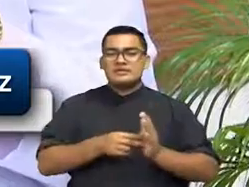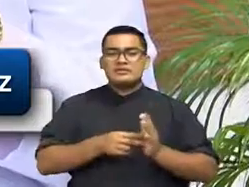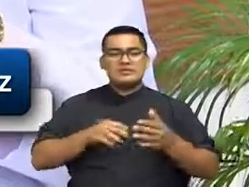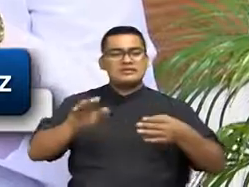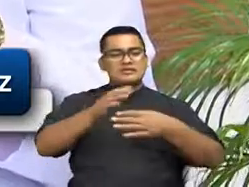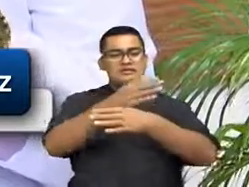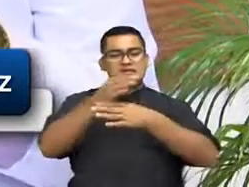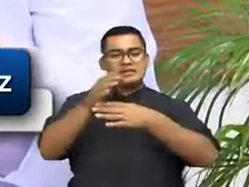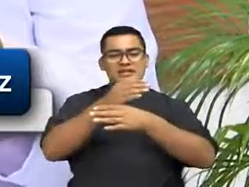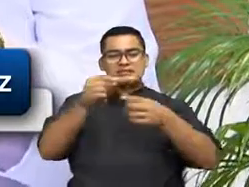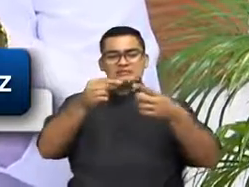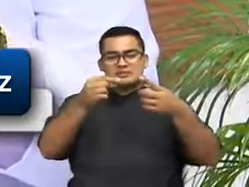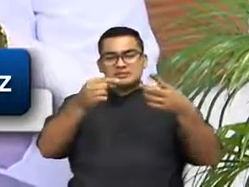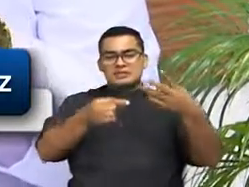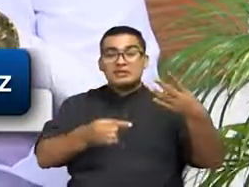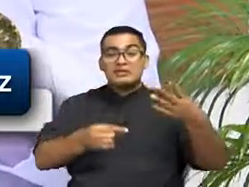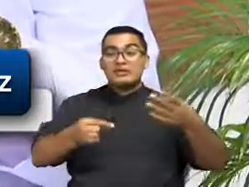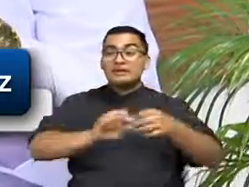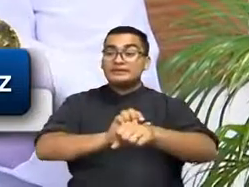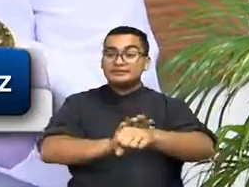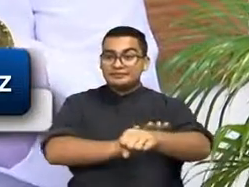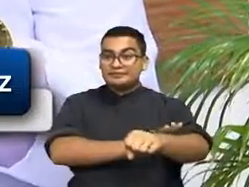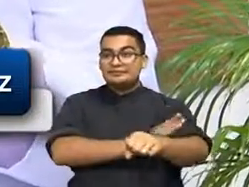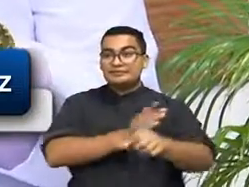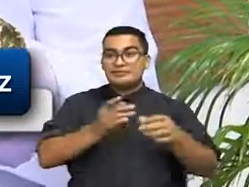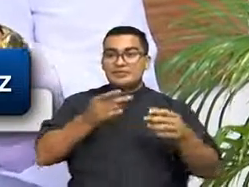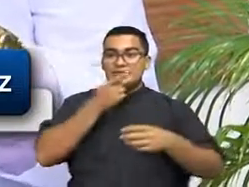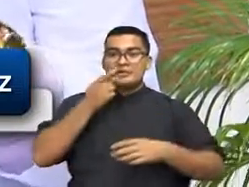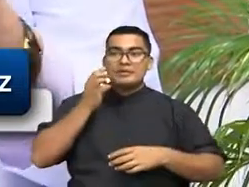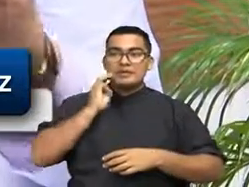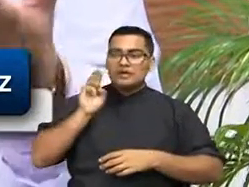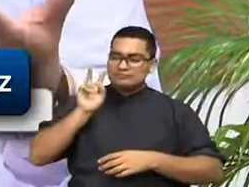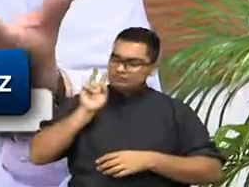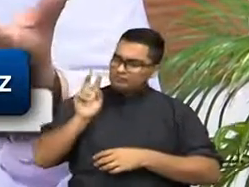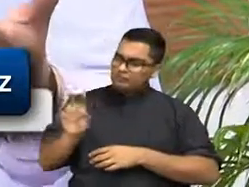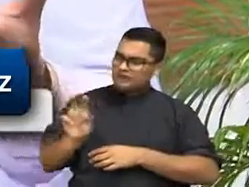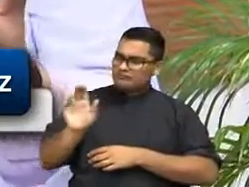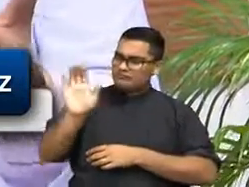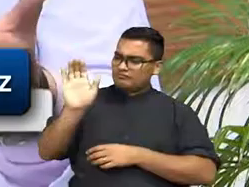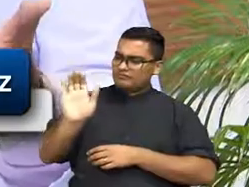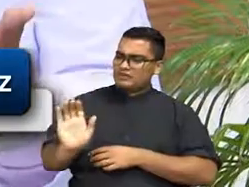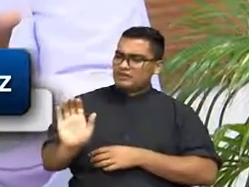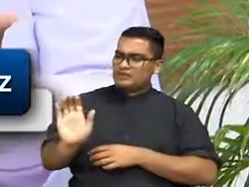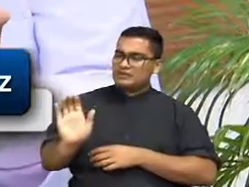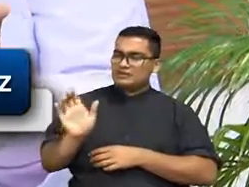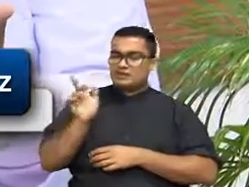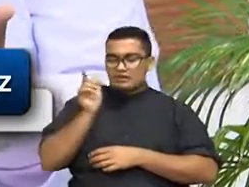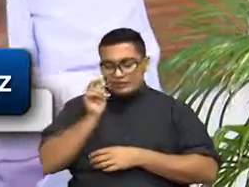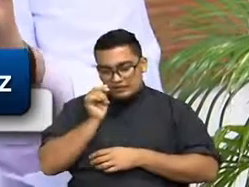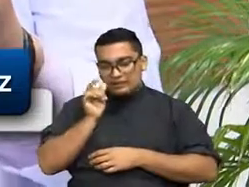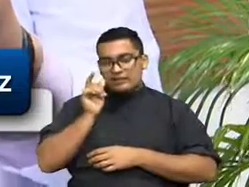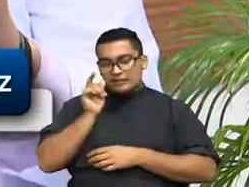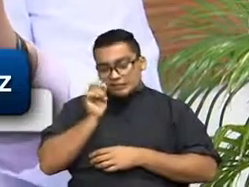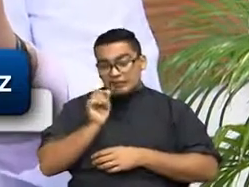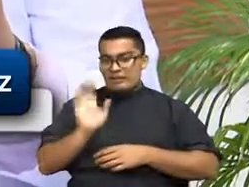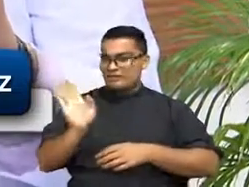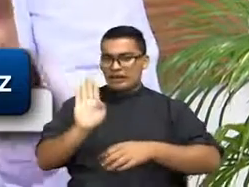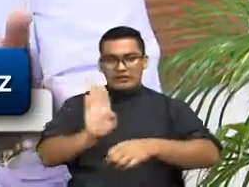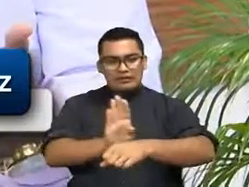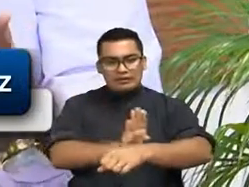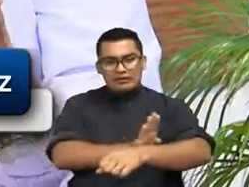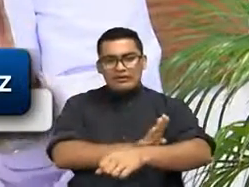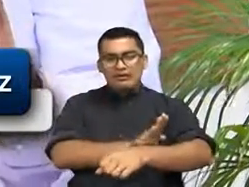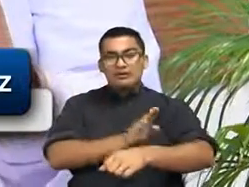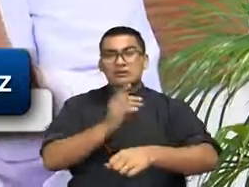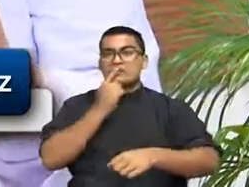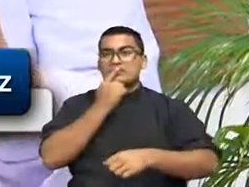una cascada de síntomas que el padre va observando poco a poco. El niño se maneja con sueño, palidez mucocutánea, generalmente los